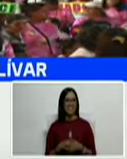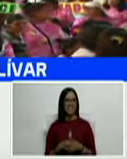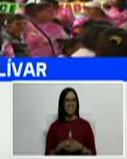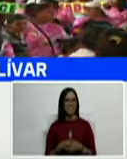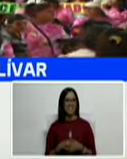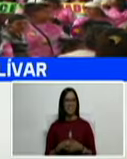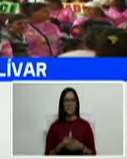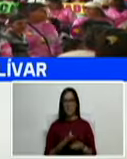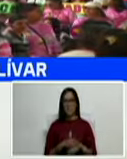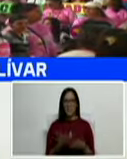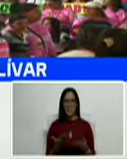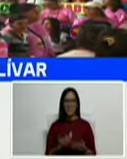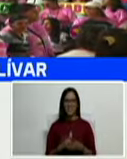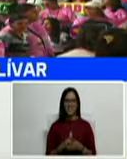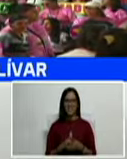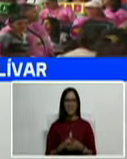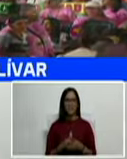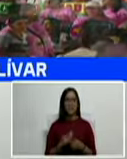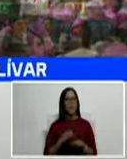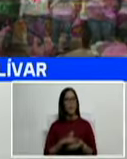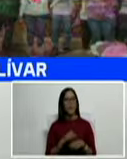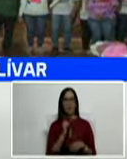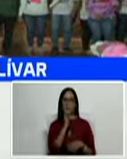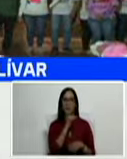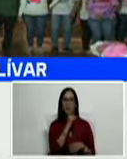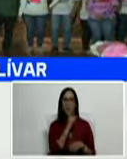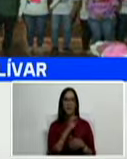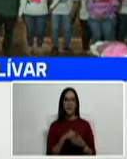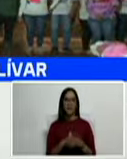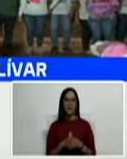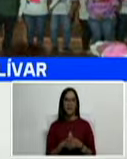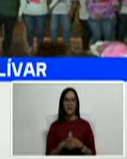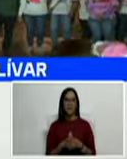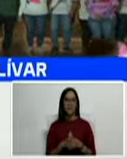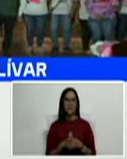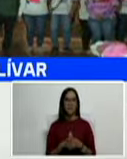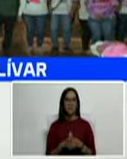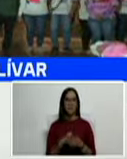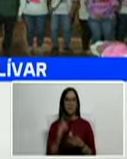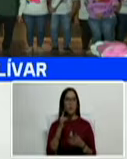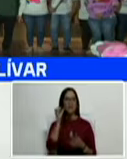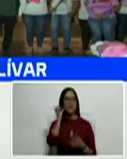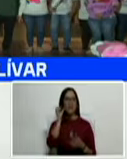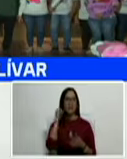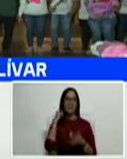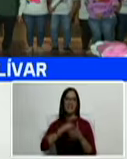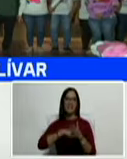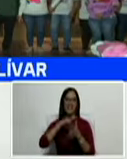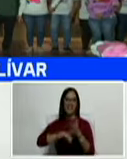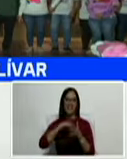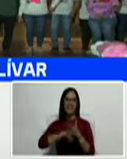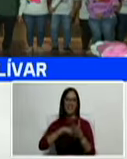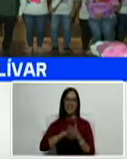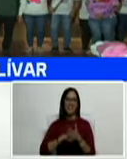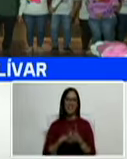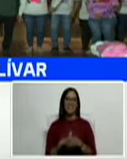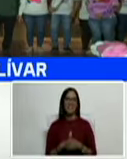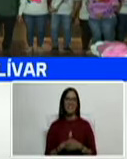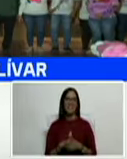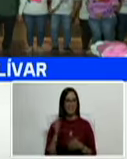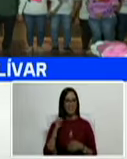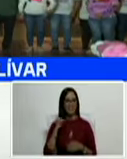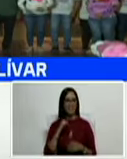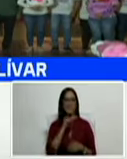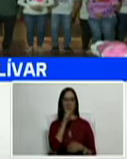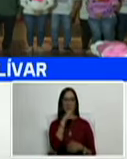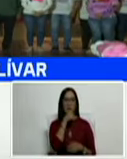Cuéntame. Porque es el nombre de una mujer guerrera. ¿Sí? Sí, de